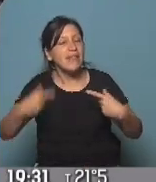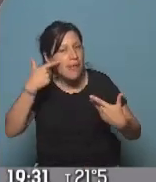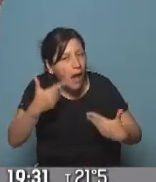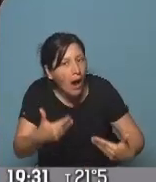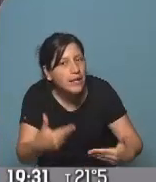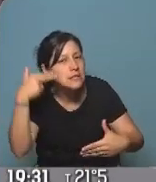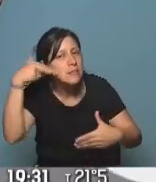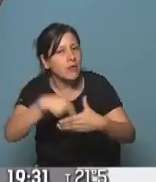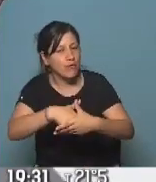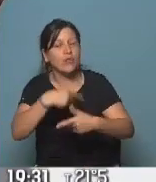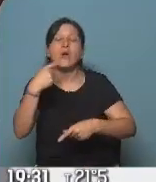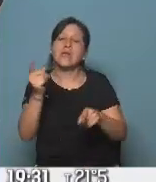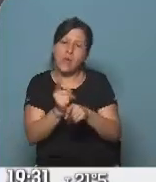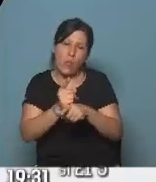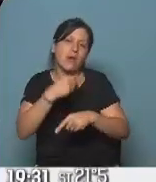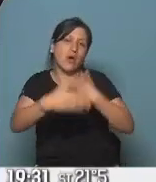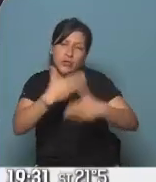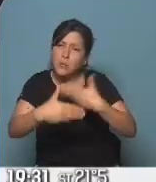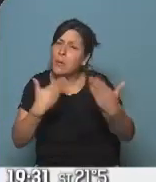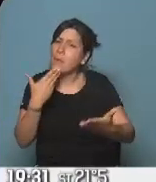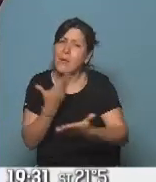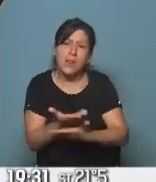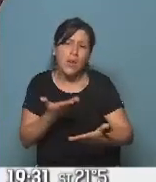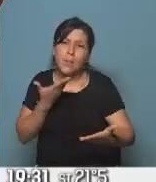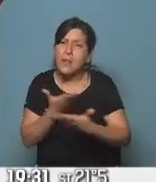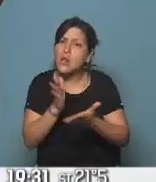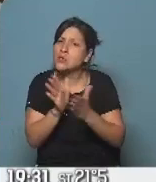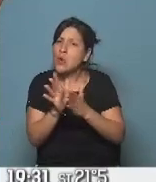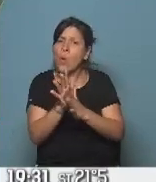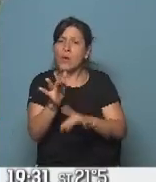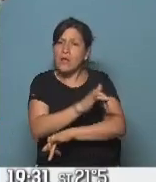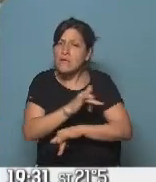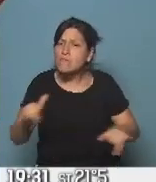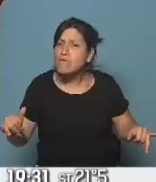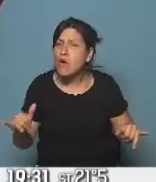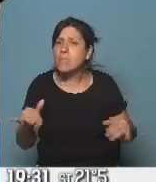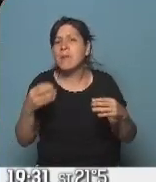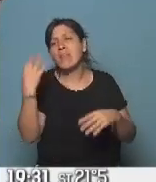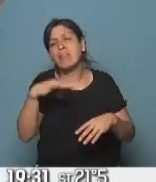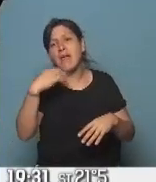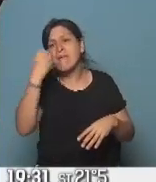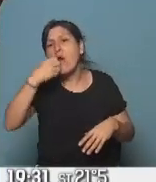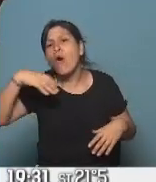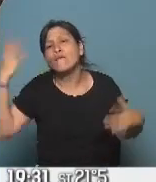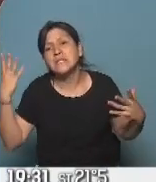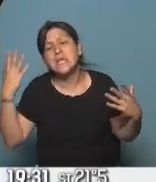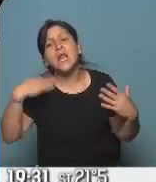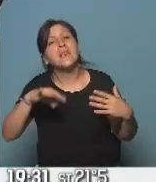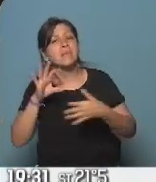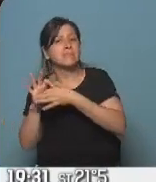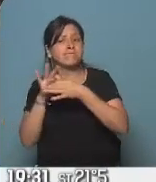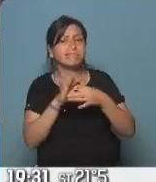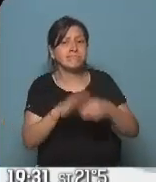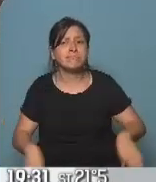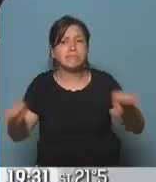igual seguimos con los pedidos que esas estadísticas oficiales sean picadas pero en definitiva lo que